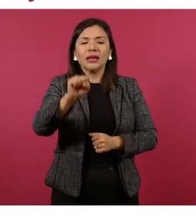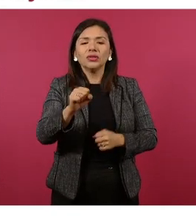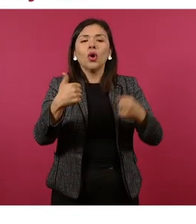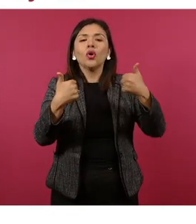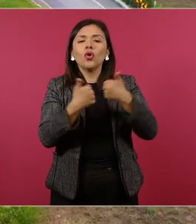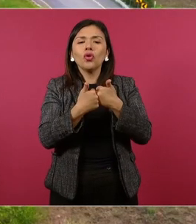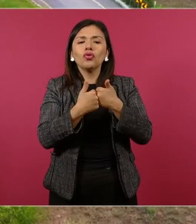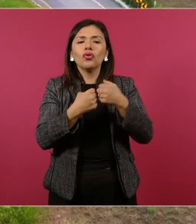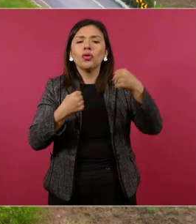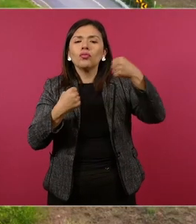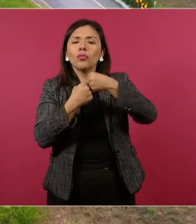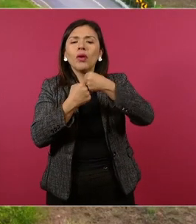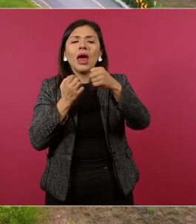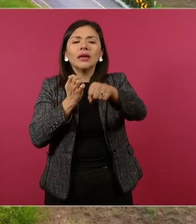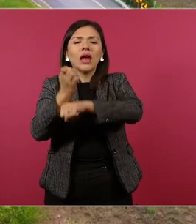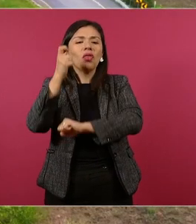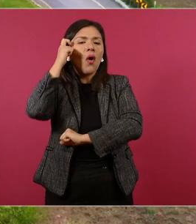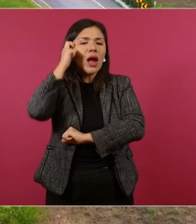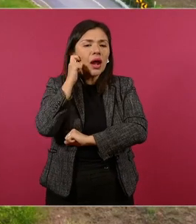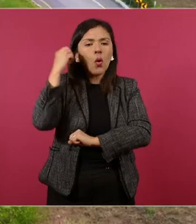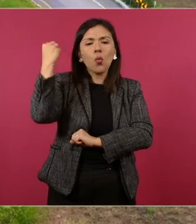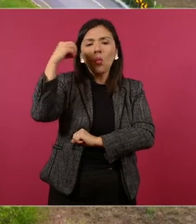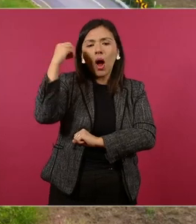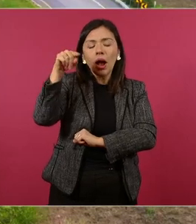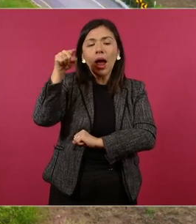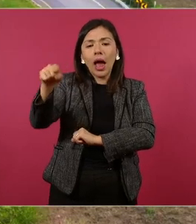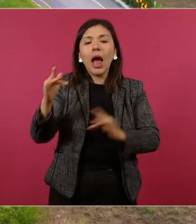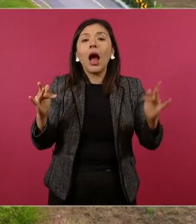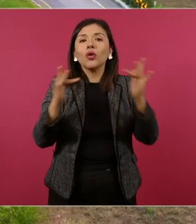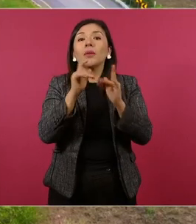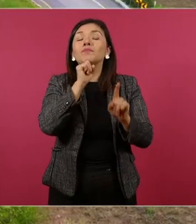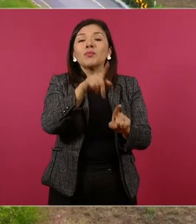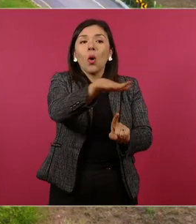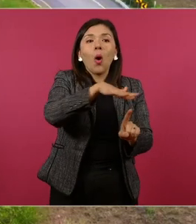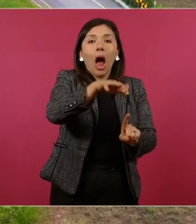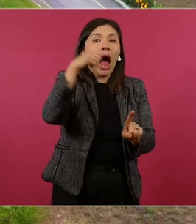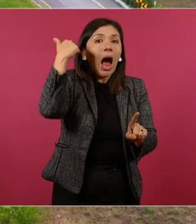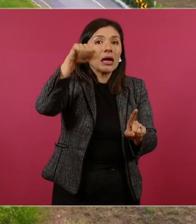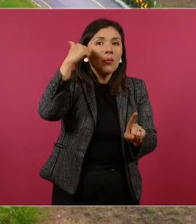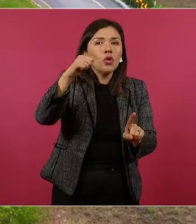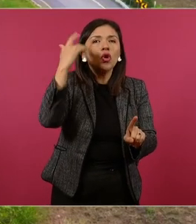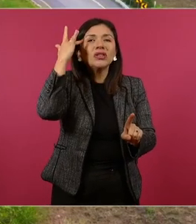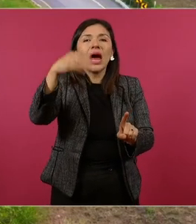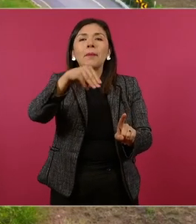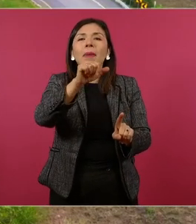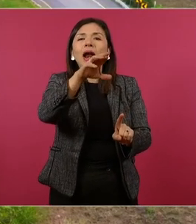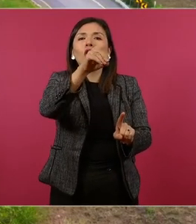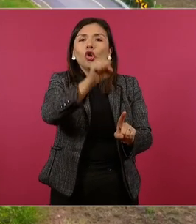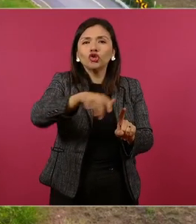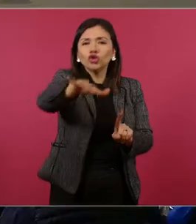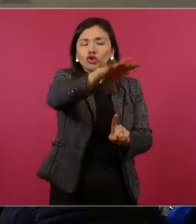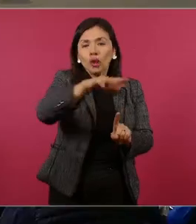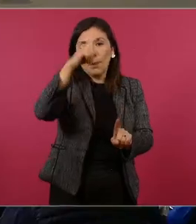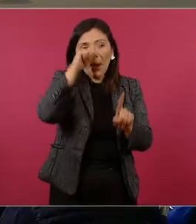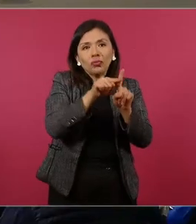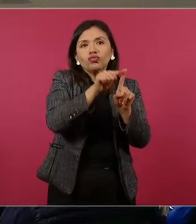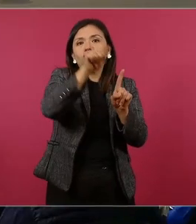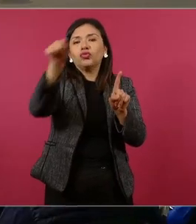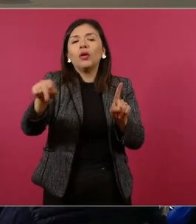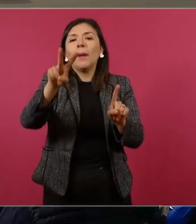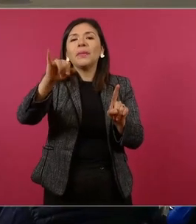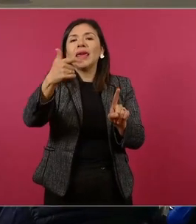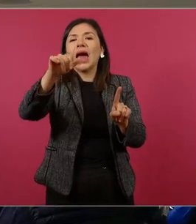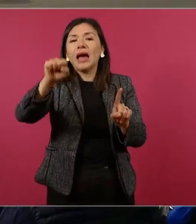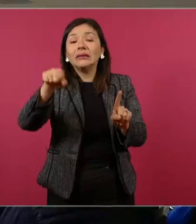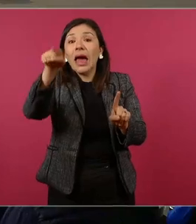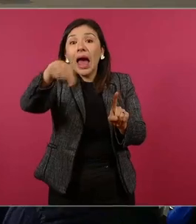Estado de Guerrero Oaxaca esto viene conectando Acapulco con San Marcos y San Marcos hacia las vigas y de las vigas a los